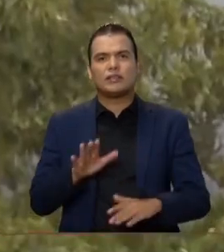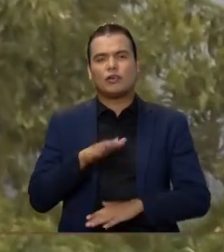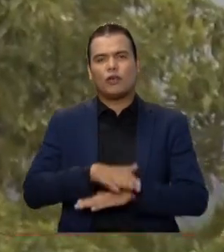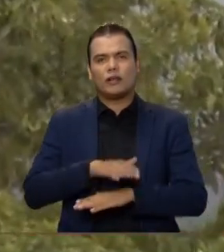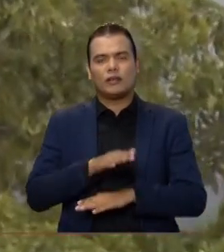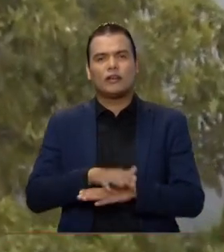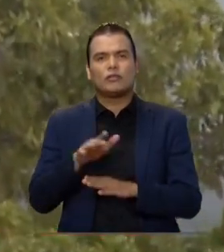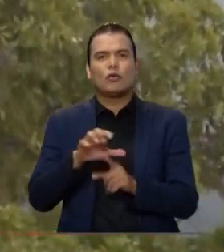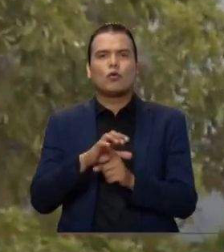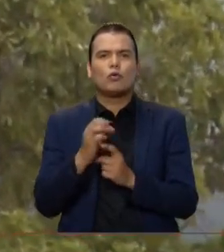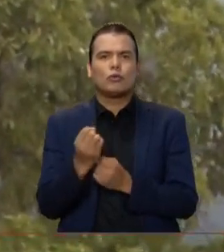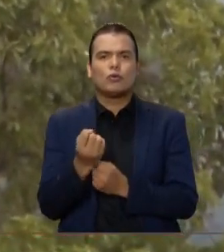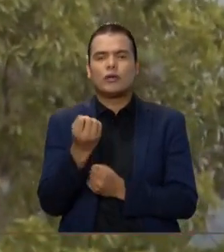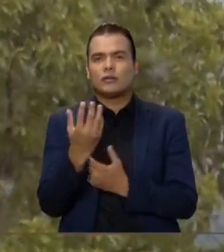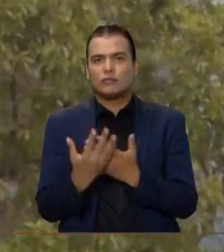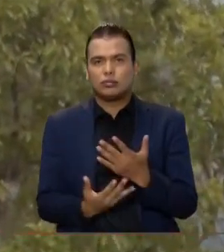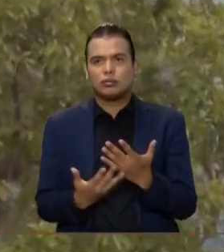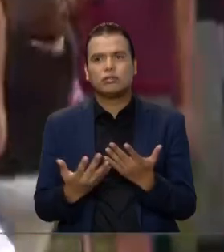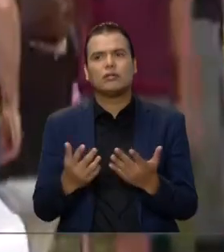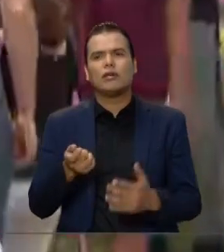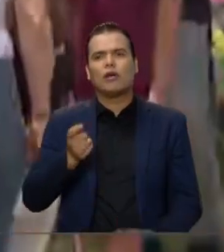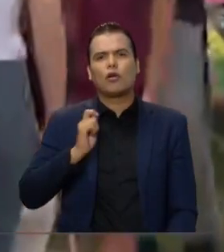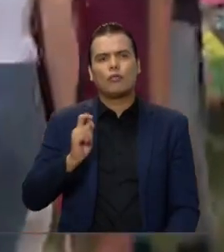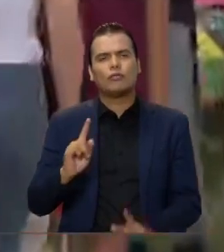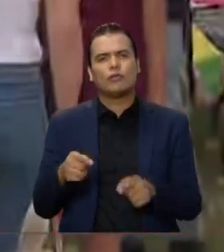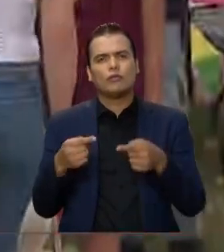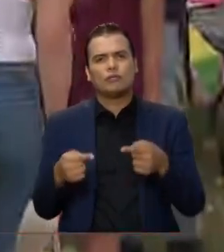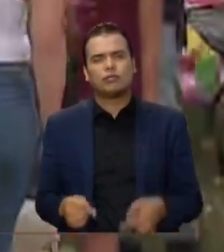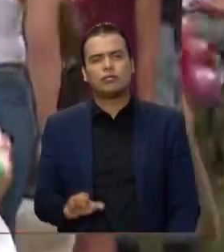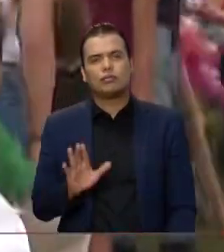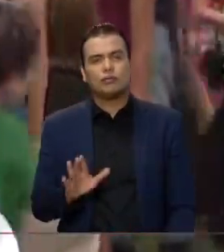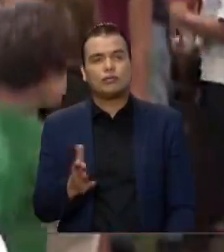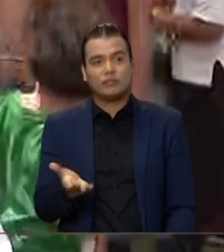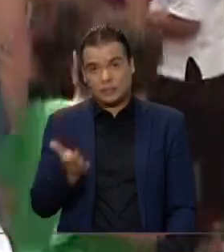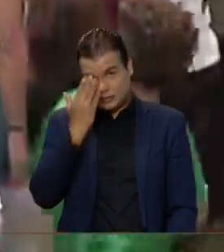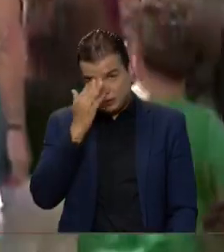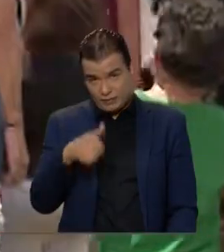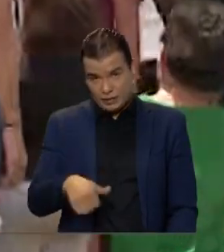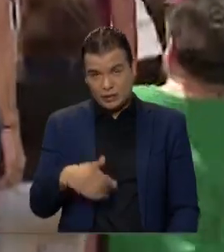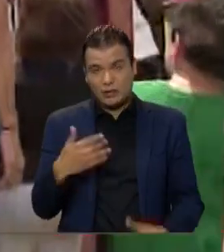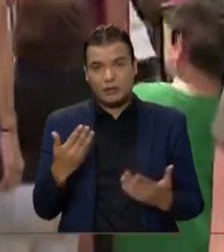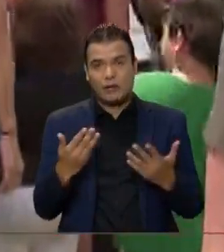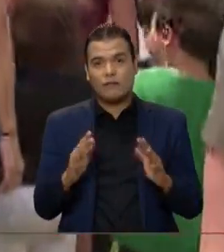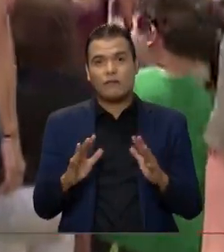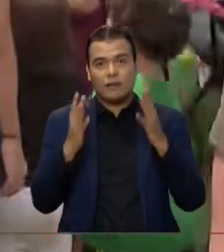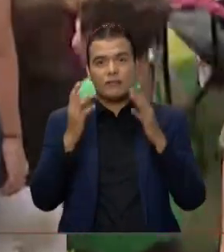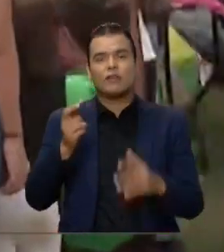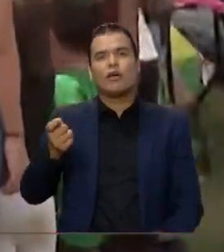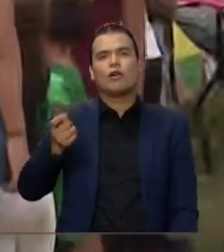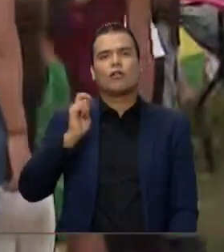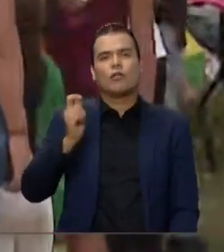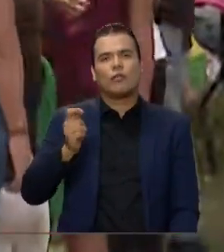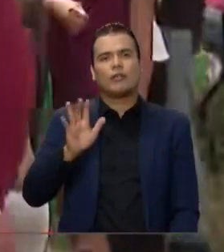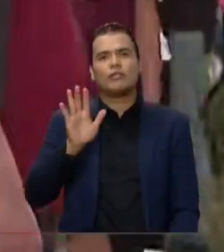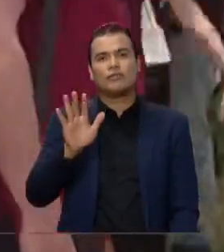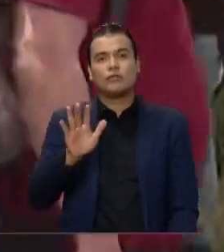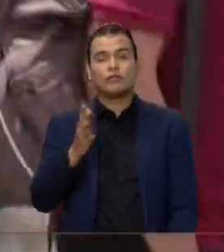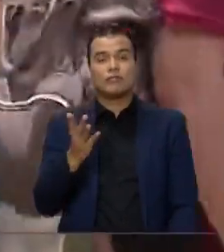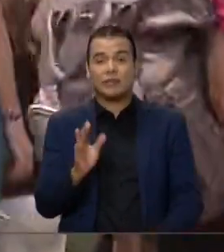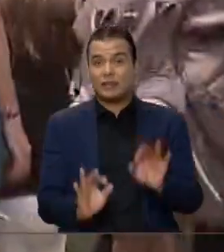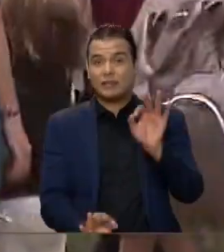cultura, va a haber bailoterapia, va a haber concurso de cometas. Así que recuerden, aquí en el Festival de Cometas, por supuesto, con el apoyo de nuestro